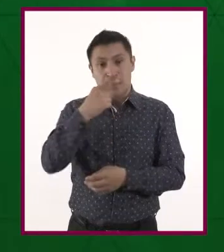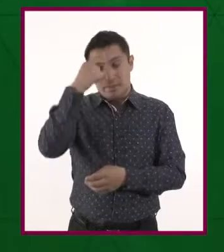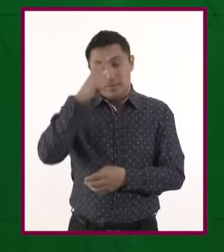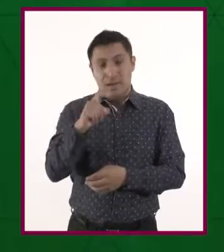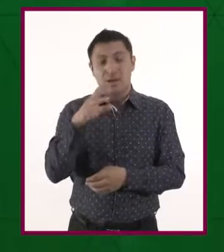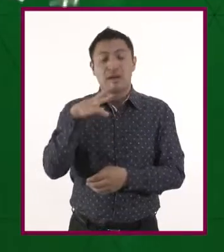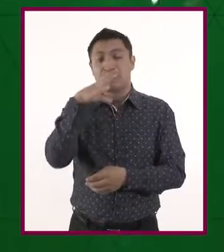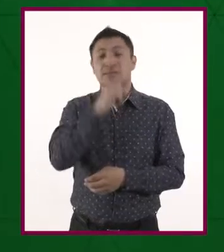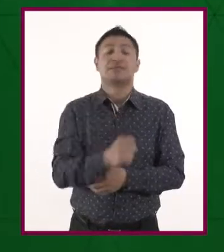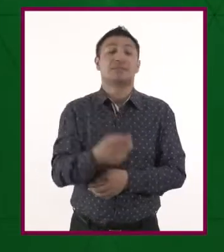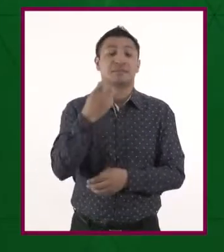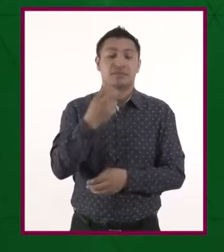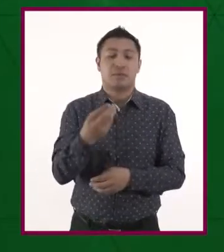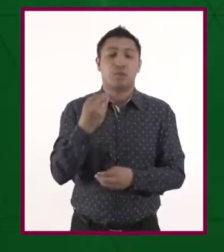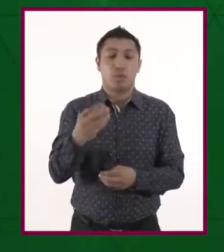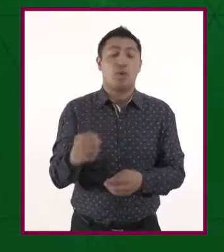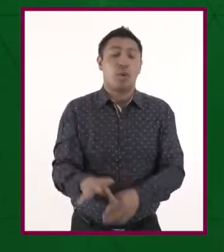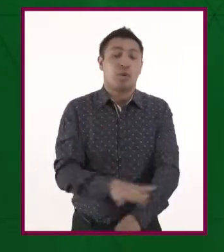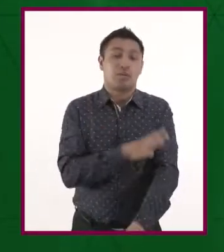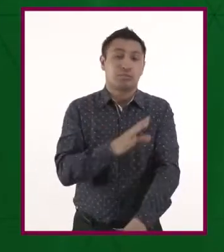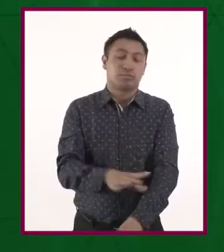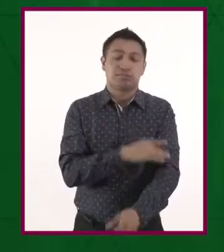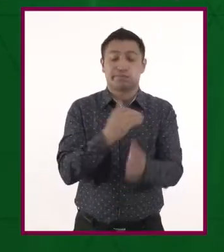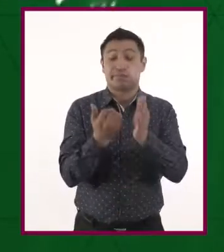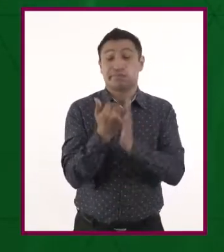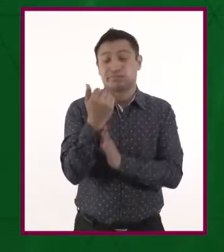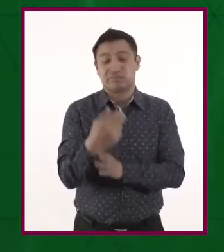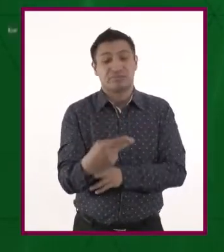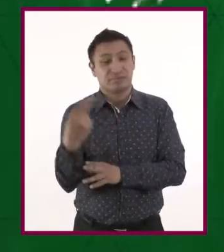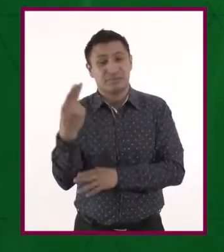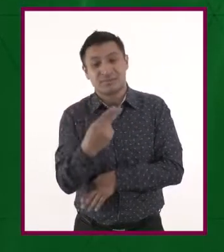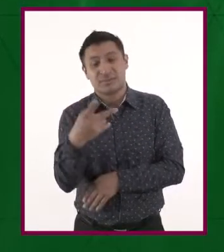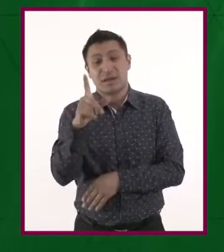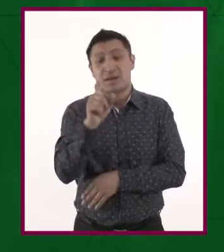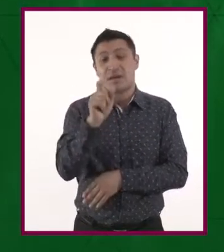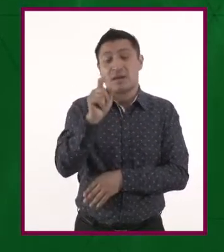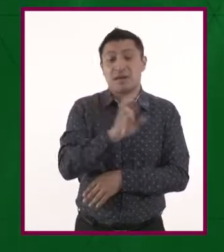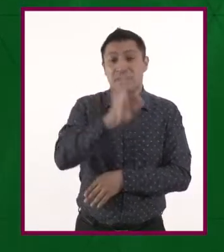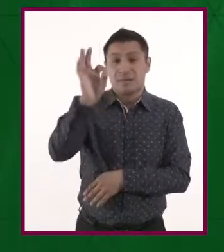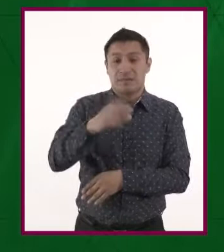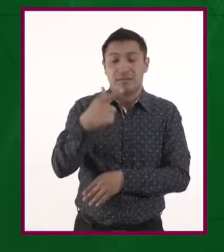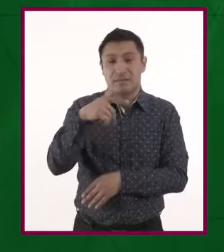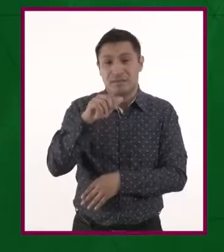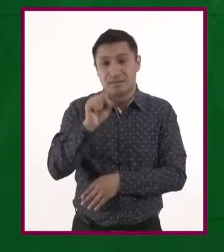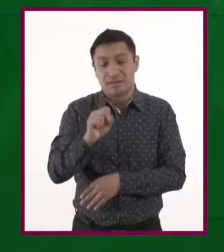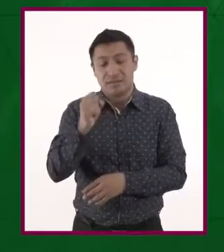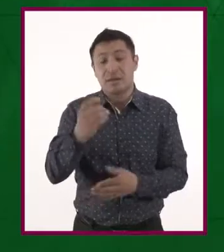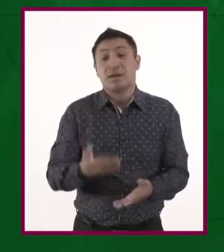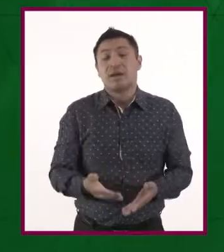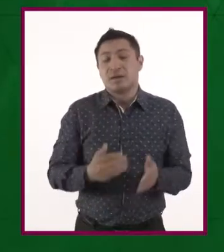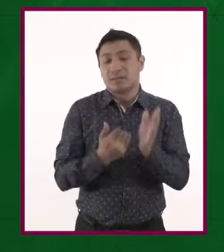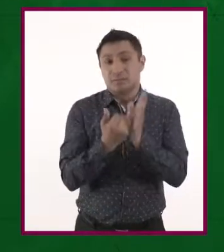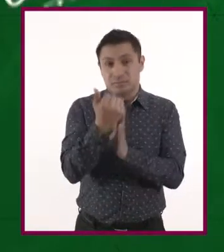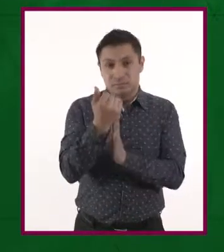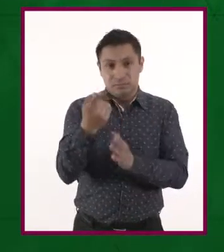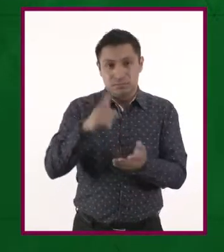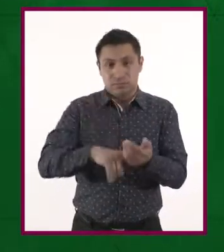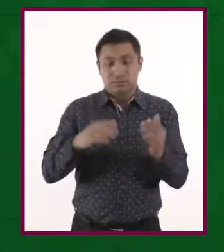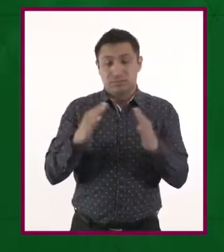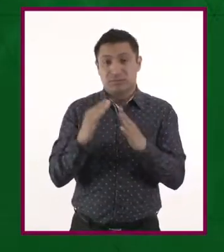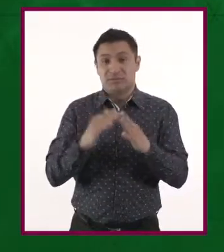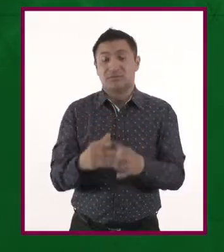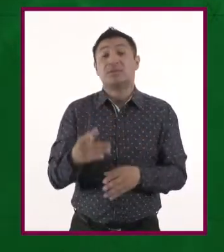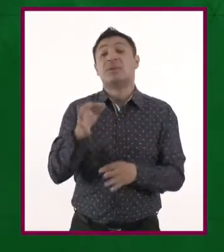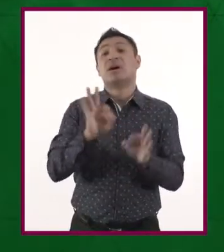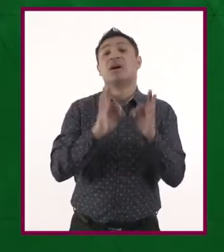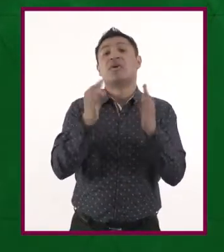Esto requiere de mucha energía e implica aproximadamente el 20% del gasto energético de una casa. Una